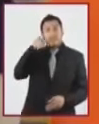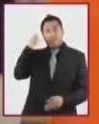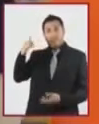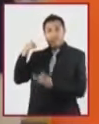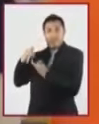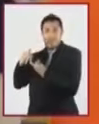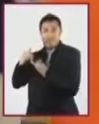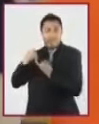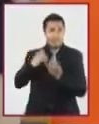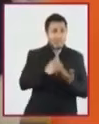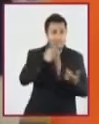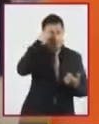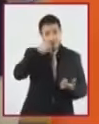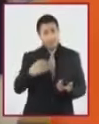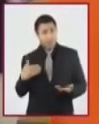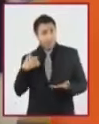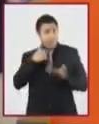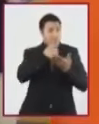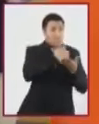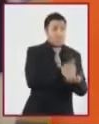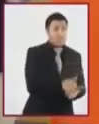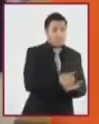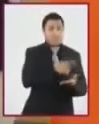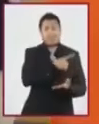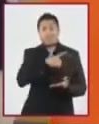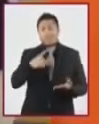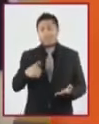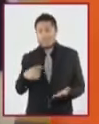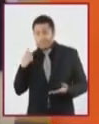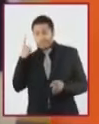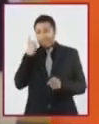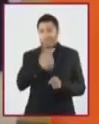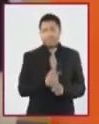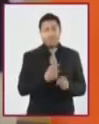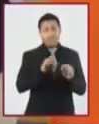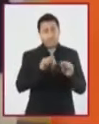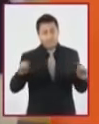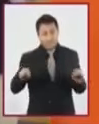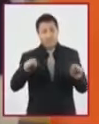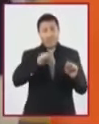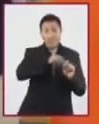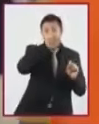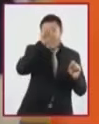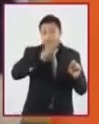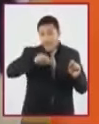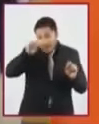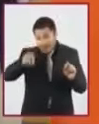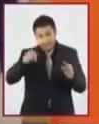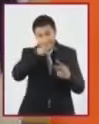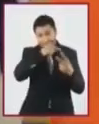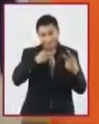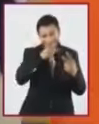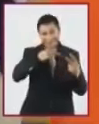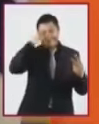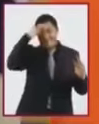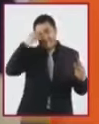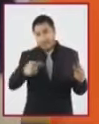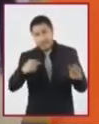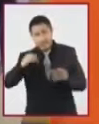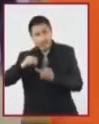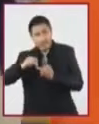problema debemos encontrar la distancia y el desplazamiento, así como la trayectoria para que la grúa llegue al lugar del